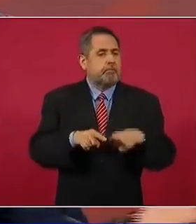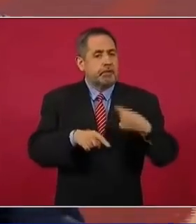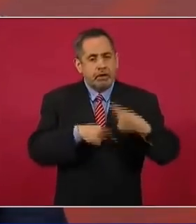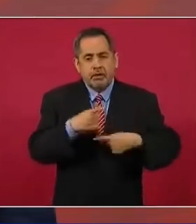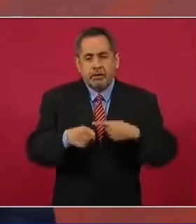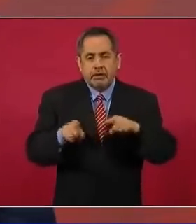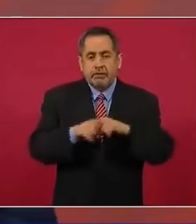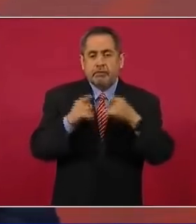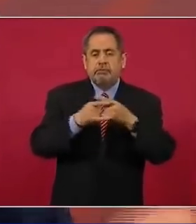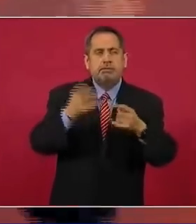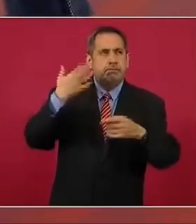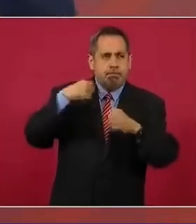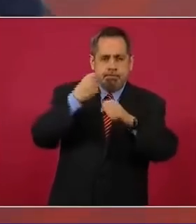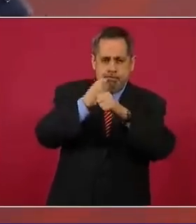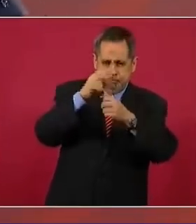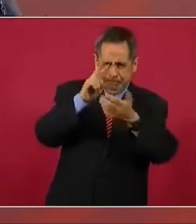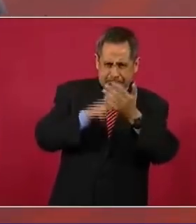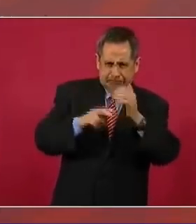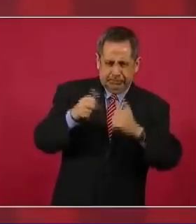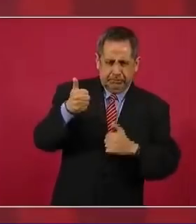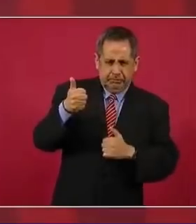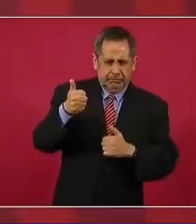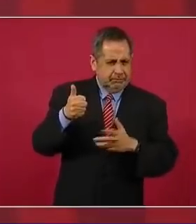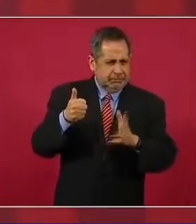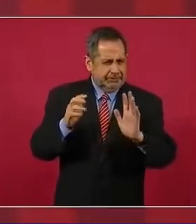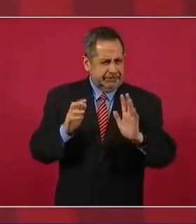Está hablando de 2006, pues ya lleva